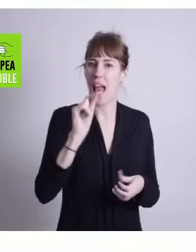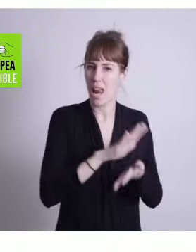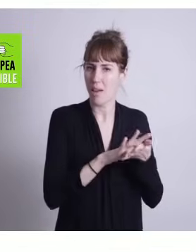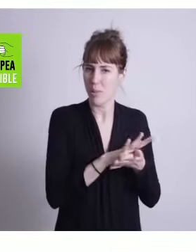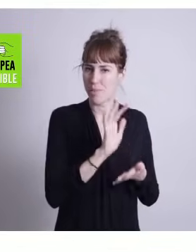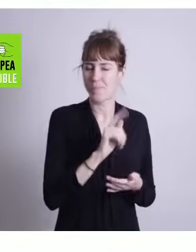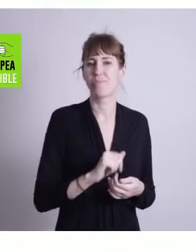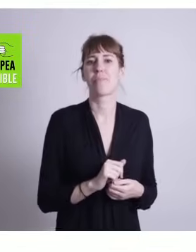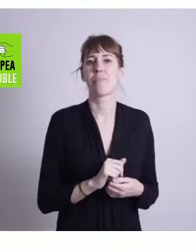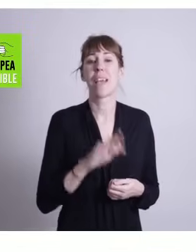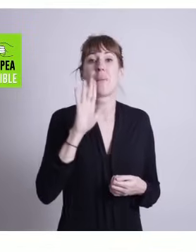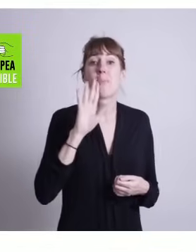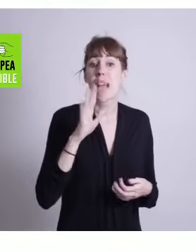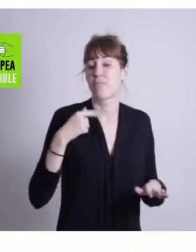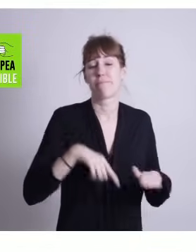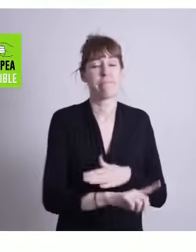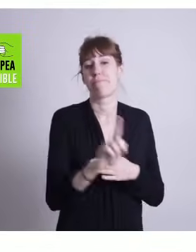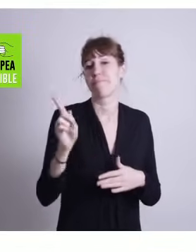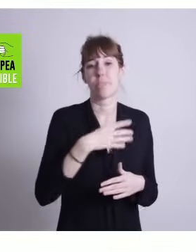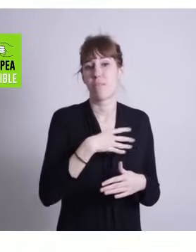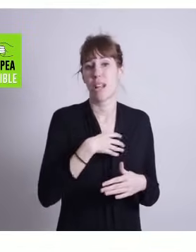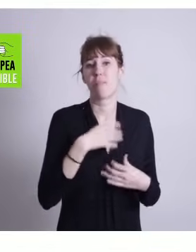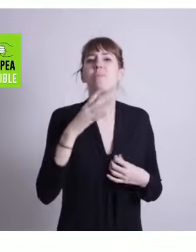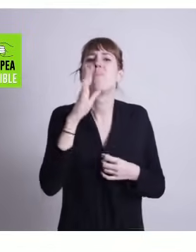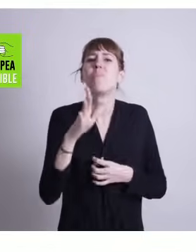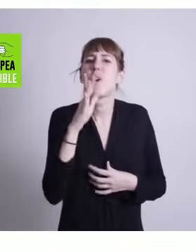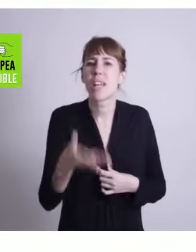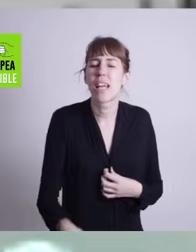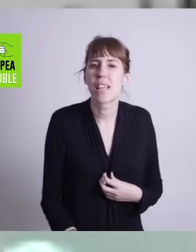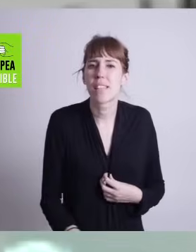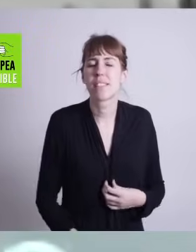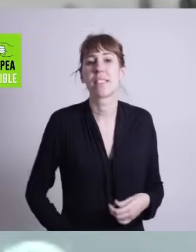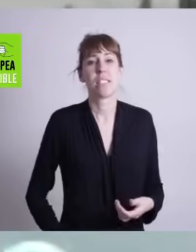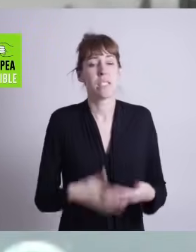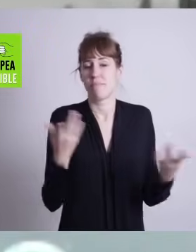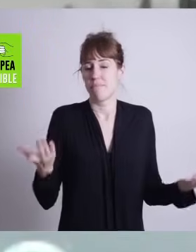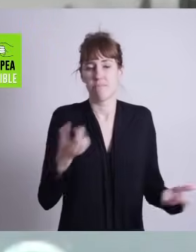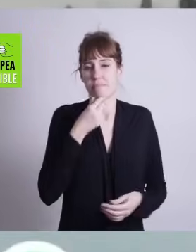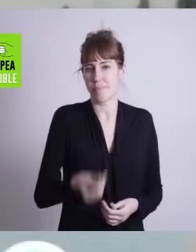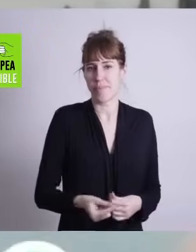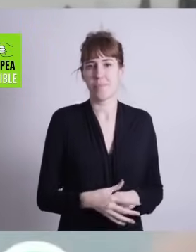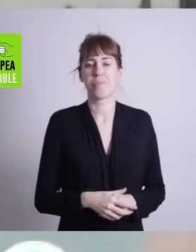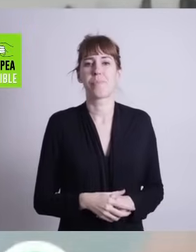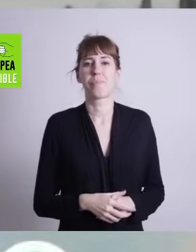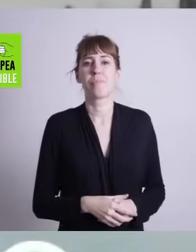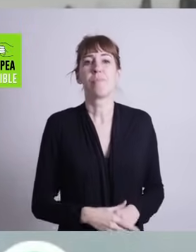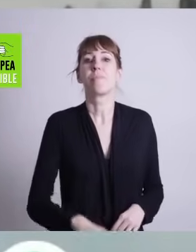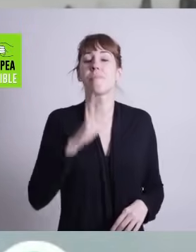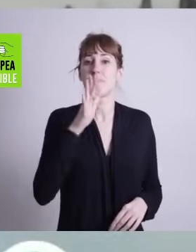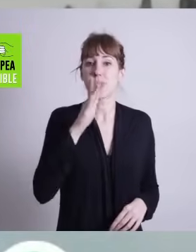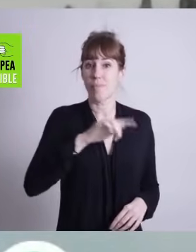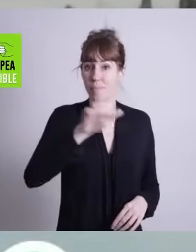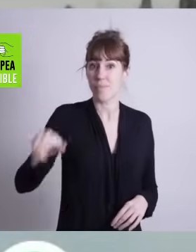digo, no llegaríamos más allá. ¿Y por qué no llegaríamos más allá? Pues muy sencillo, porque nosotros,